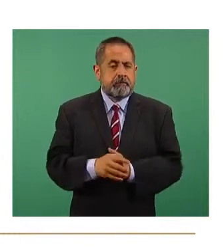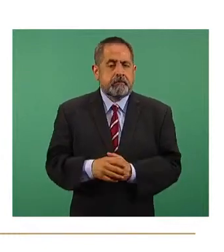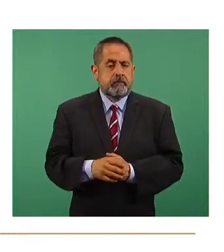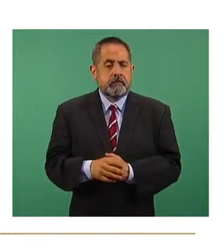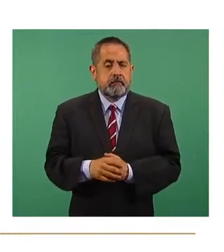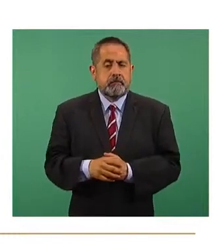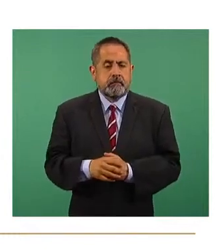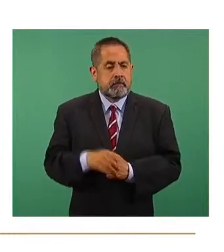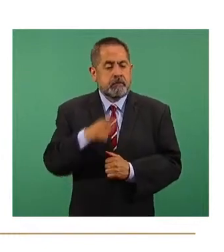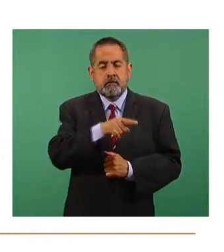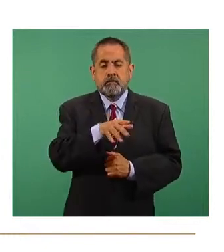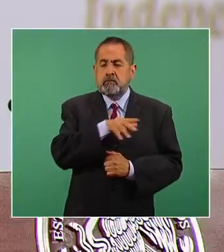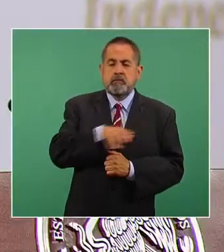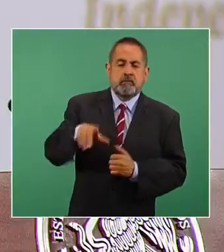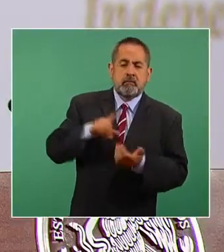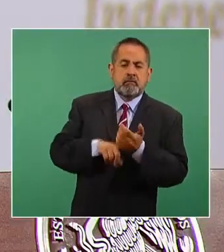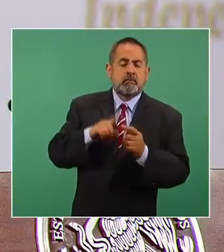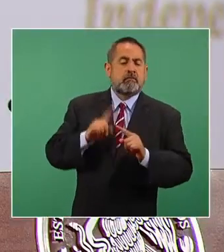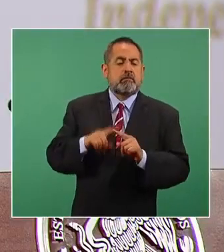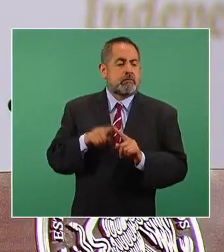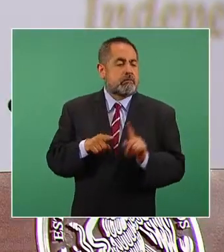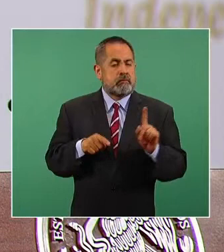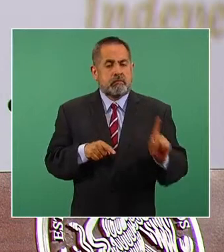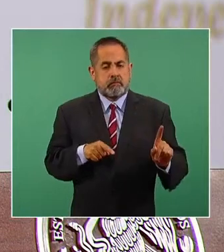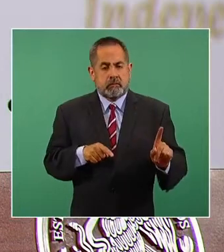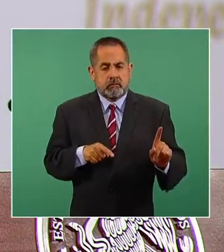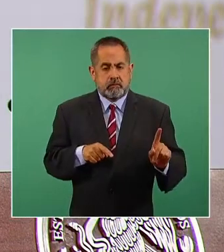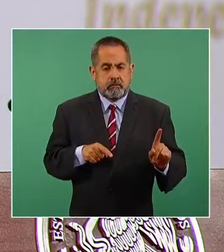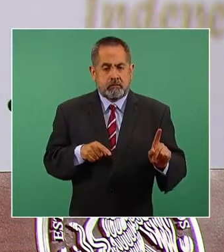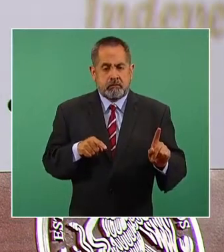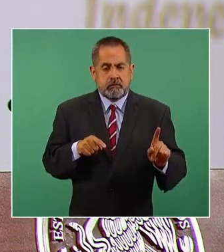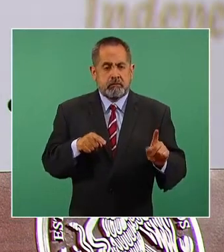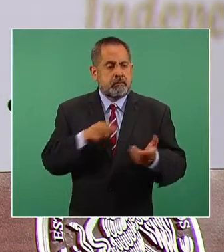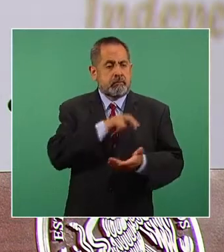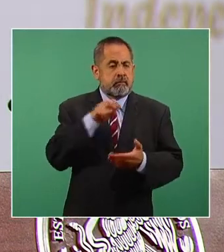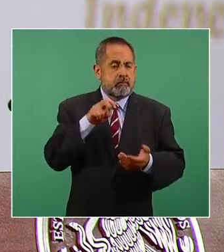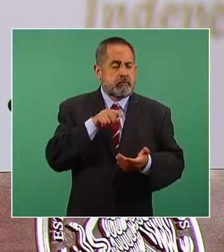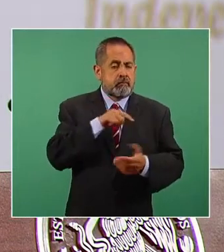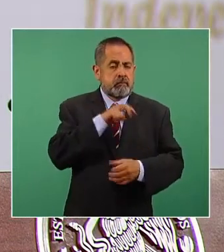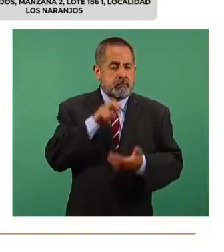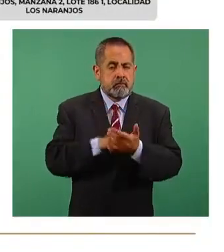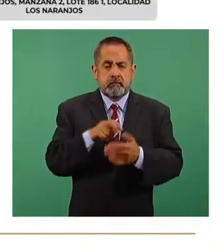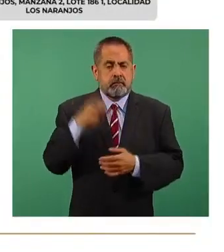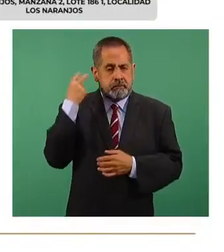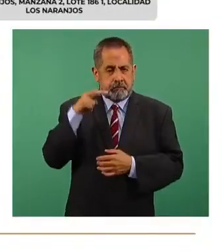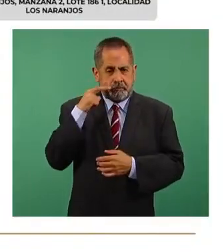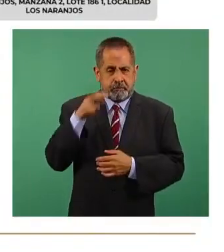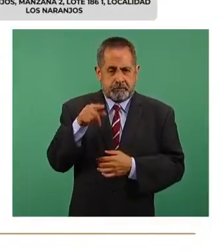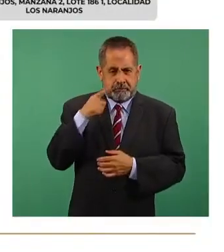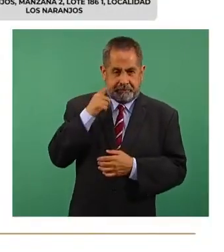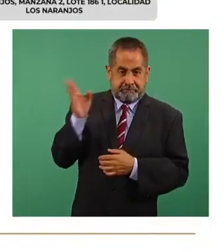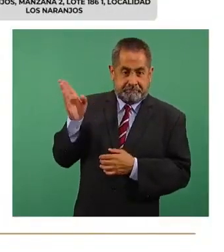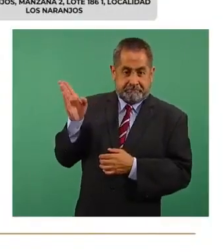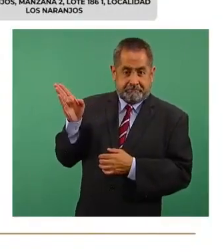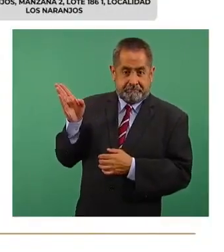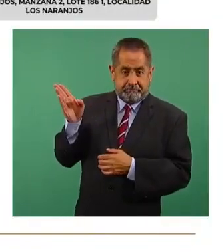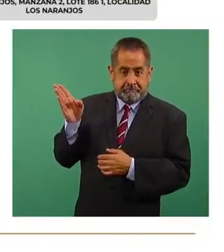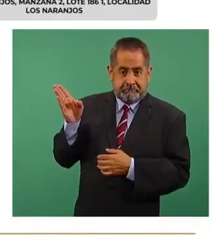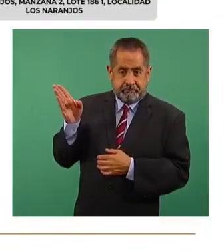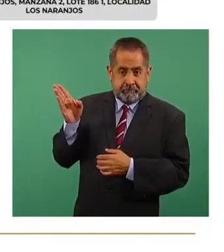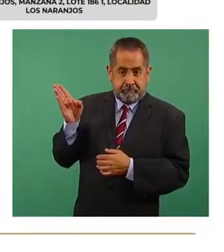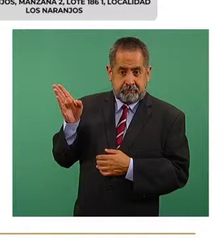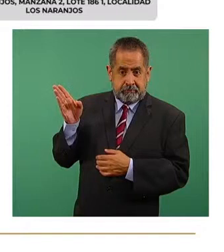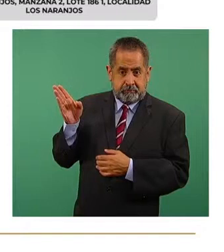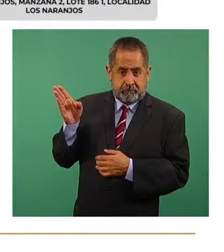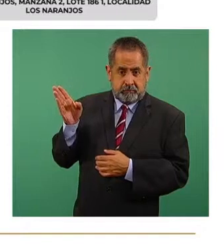dejó verificar una estación de carburación en Carpio, Veracruz, en